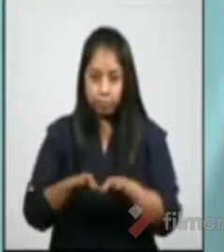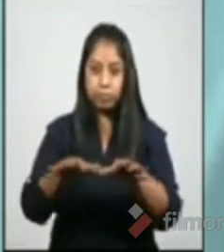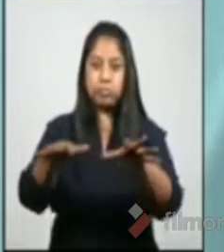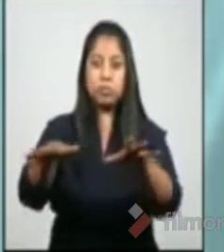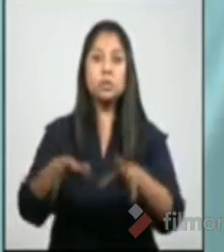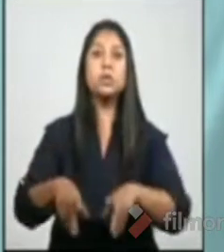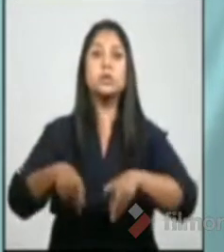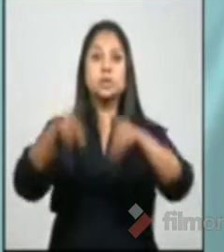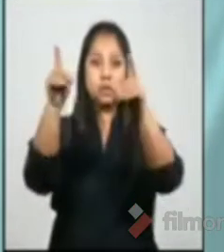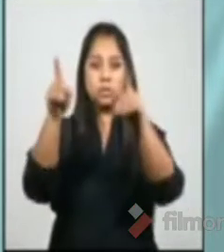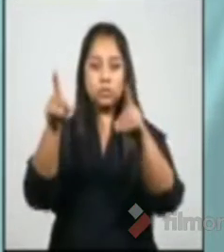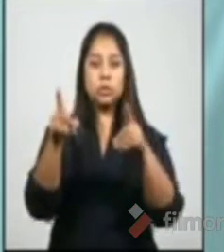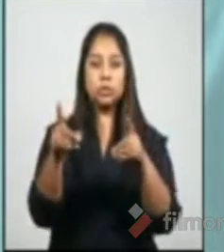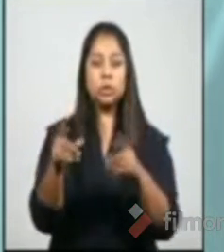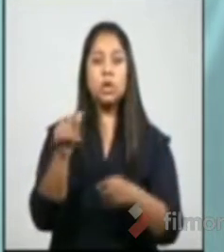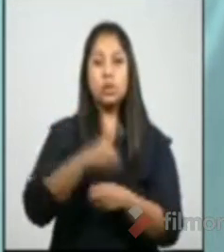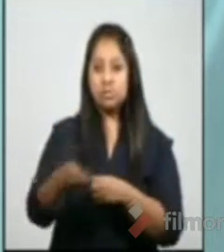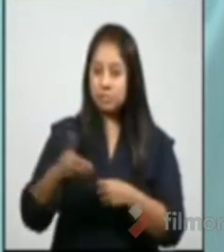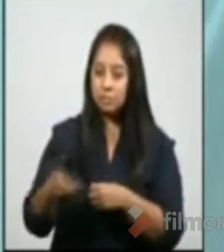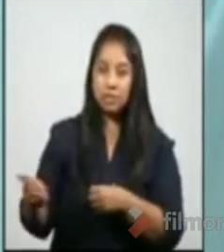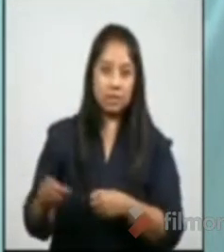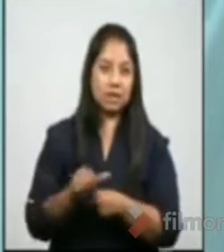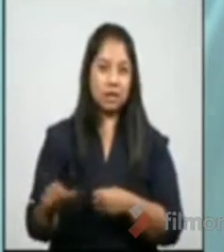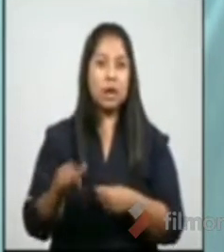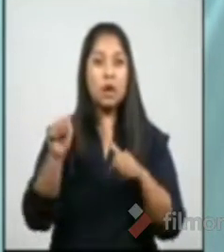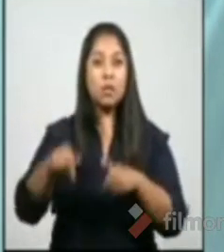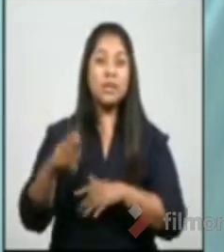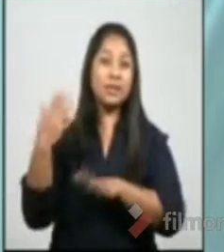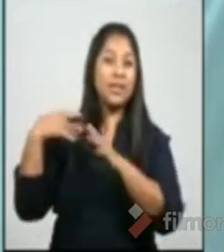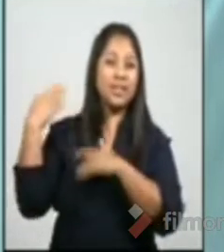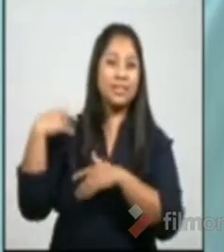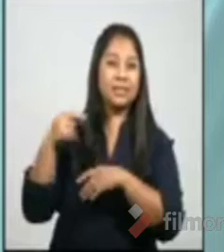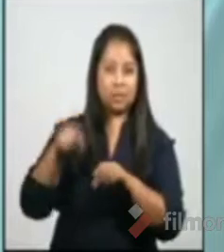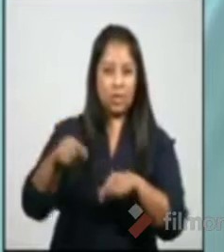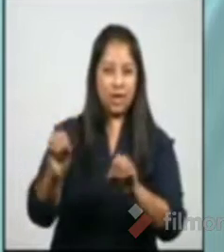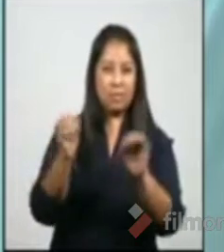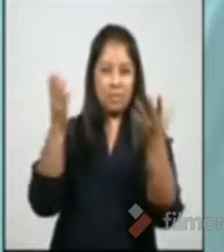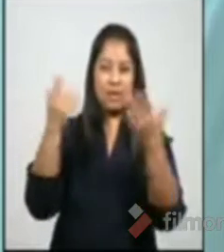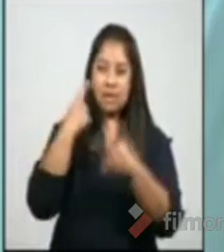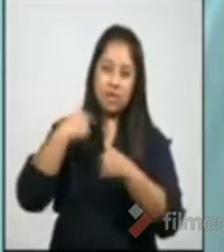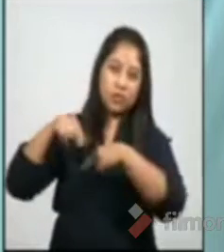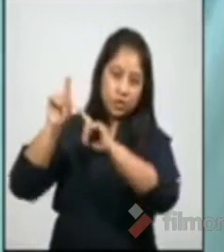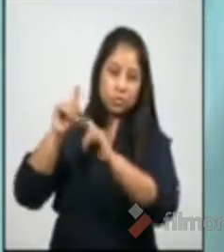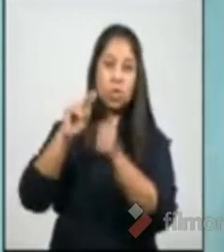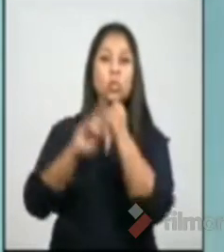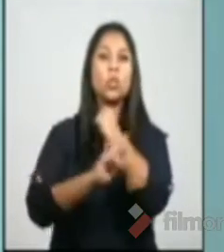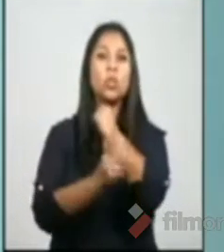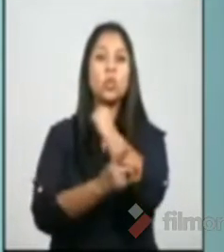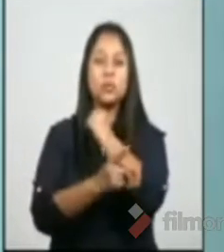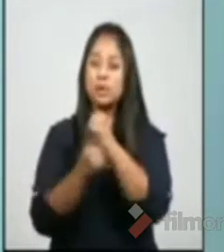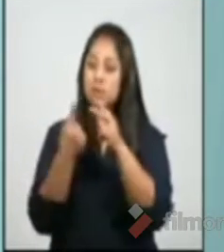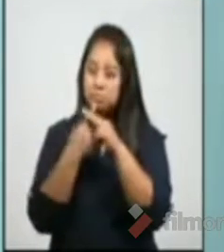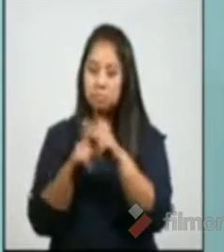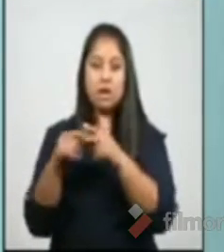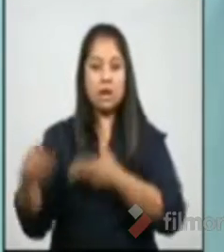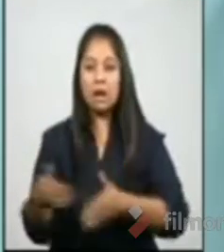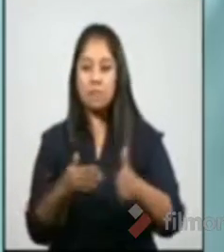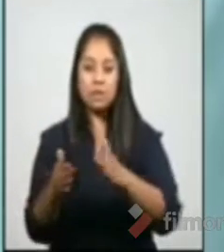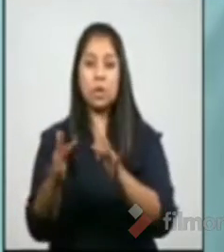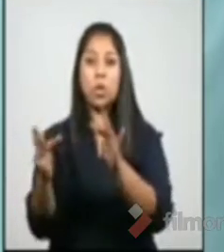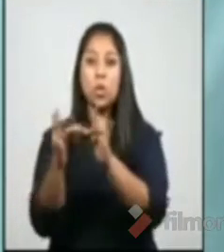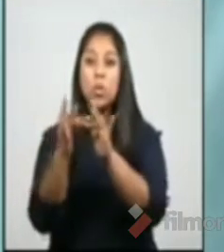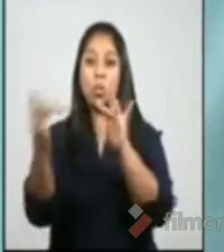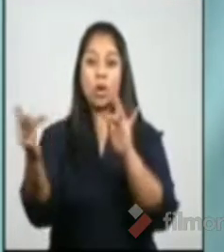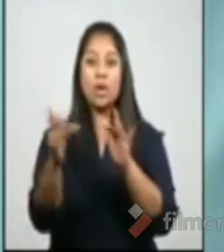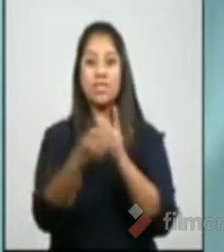desarrollo. Ahorita venimos de Huehuetenango, en donde acabamos de inaugurar un camino que va a unir a